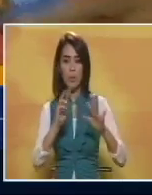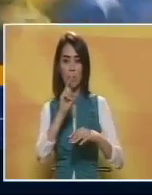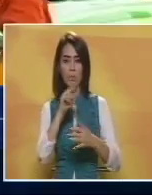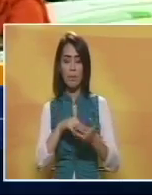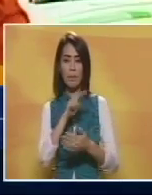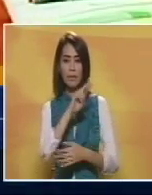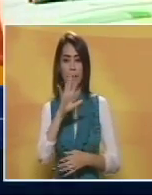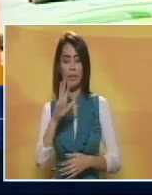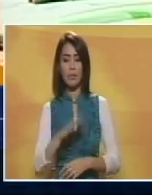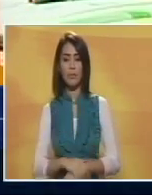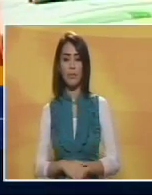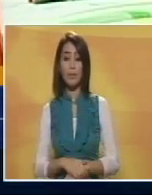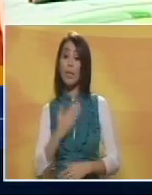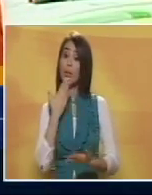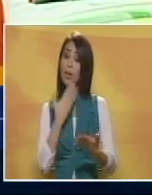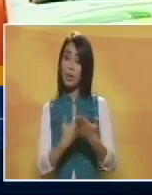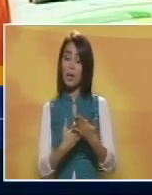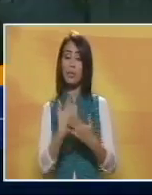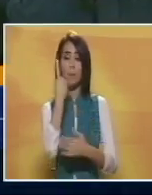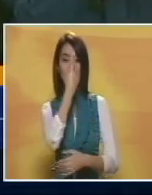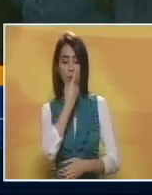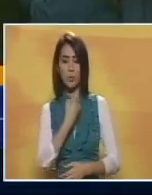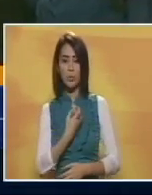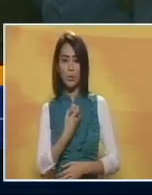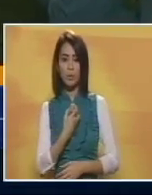2019-2025. Les doy las gracias por las preguntas.